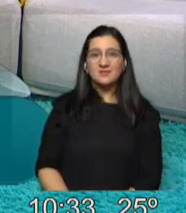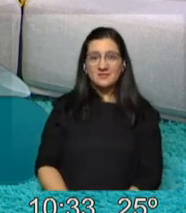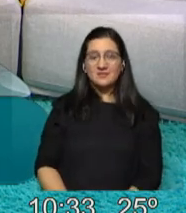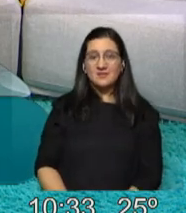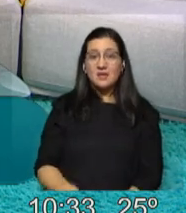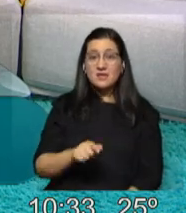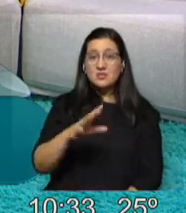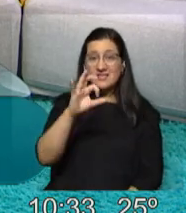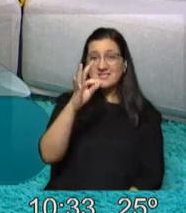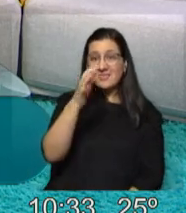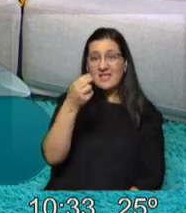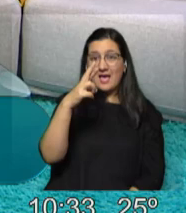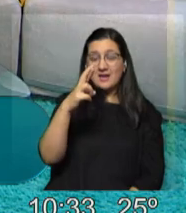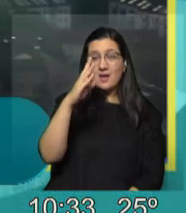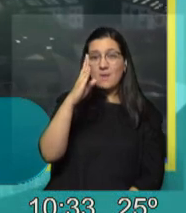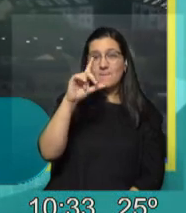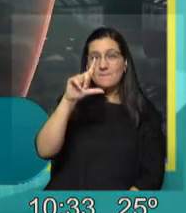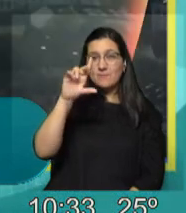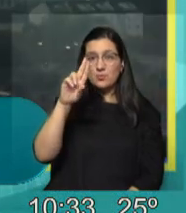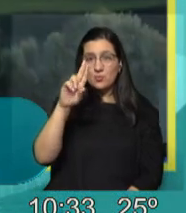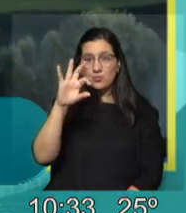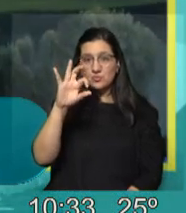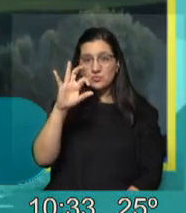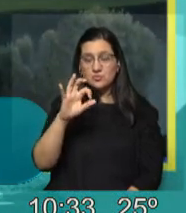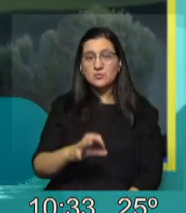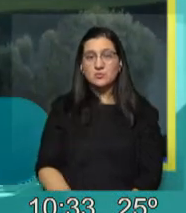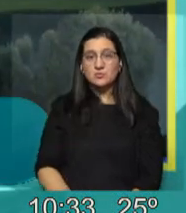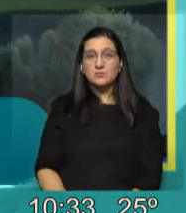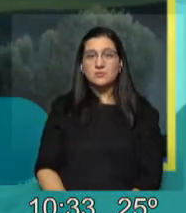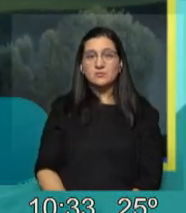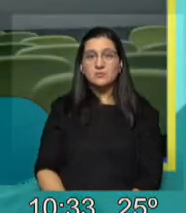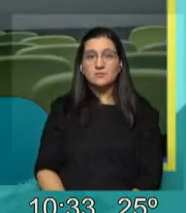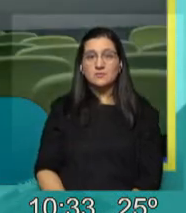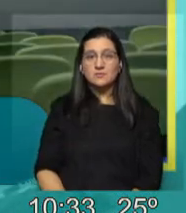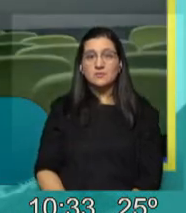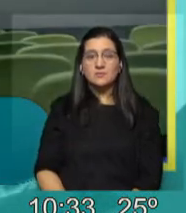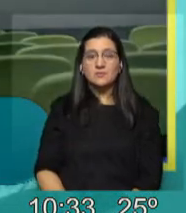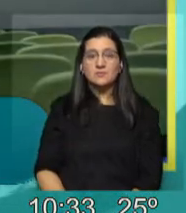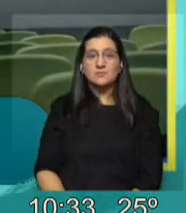en Star Plus, o Star Más, como usted quiera llamar. Que se está